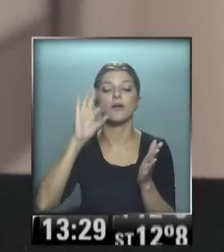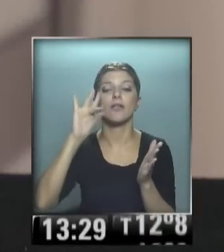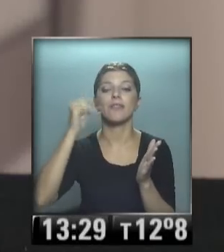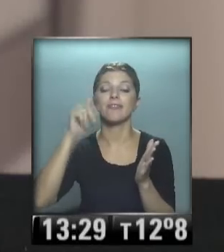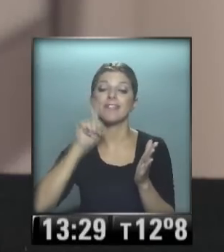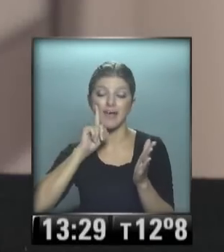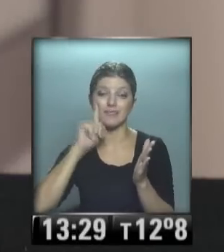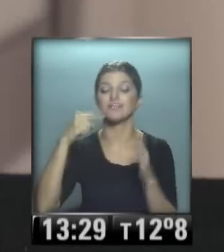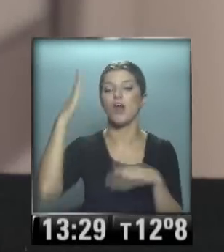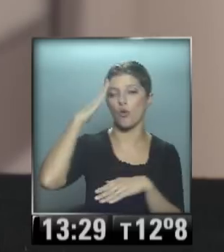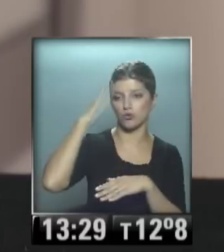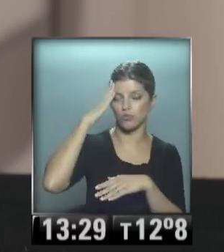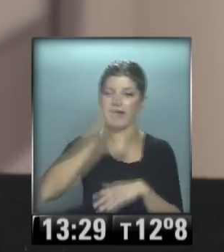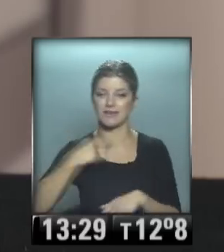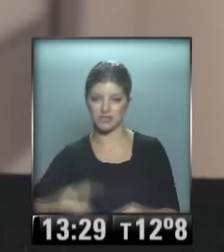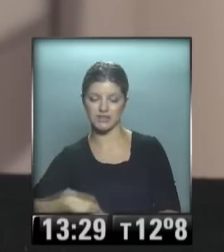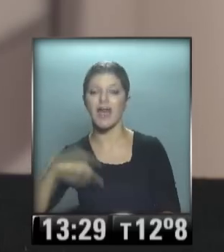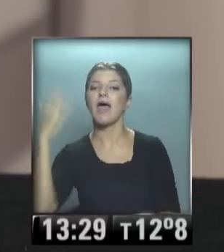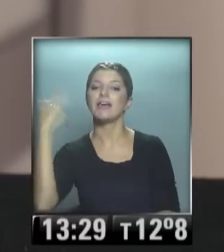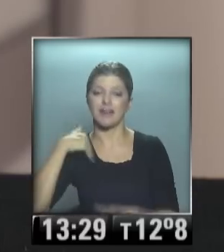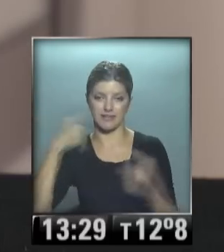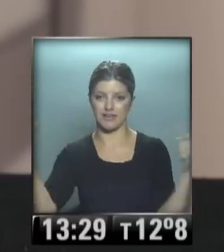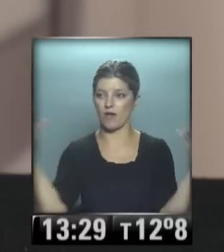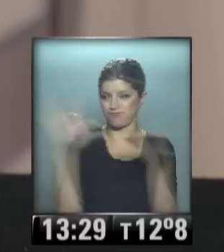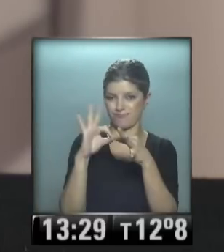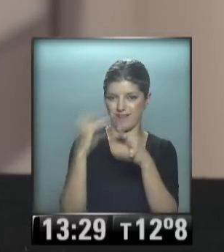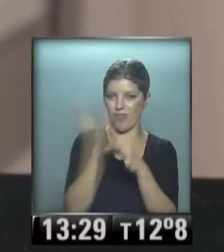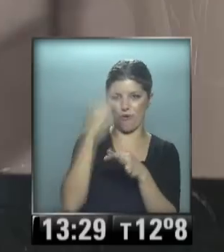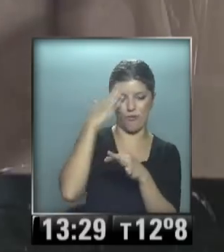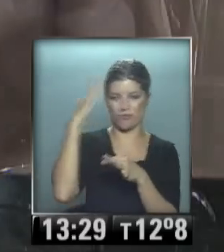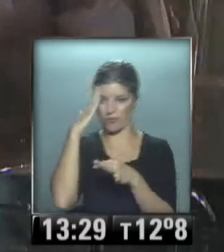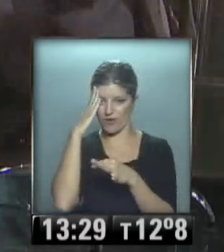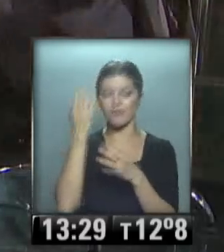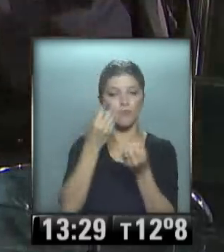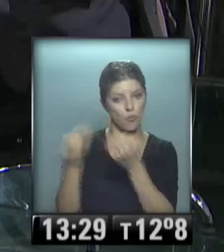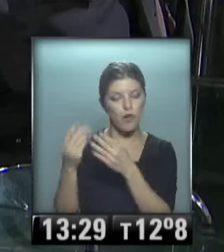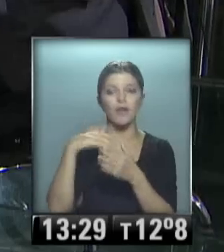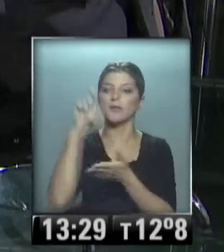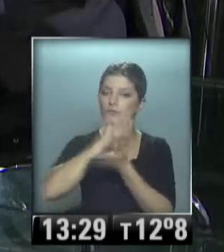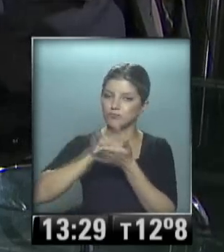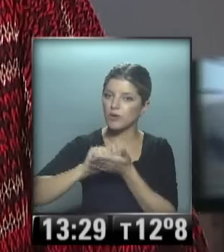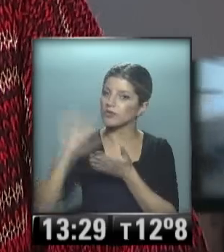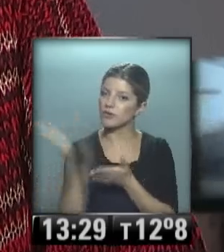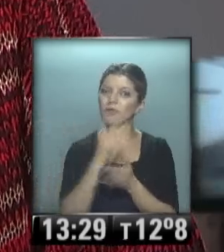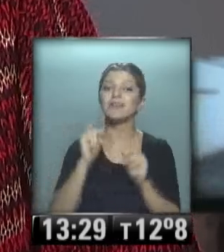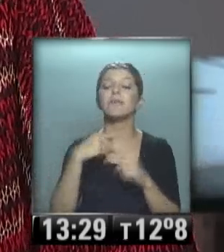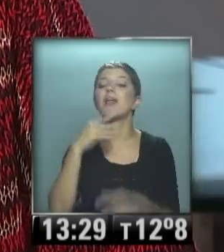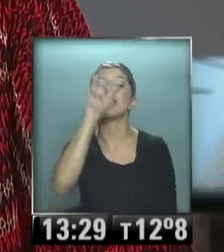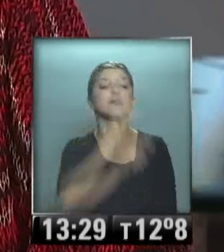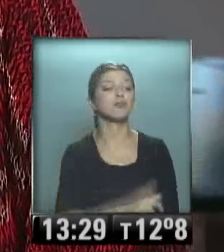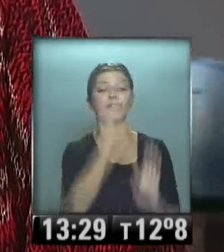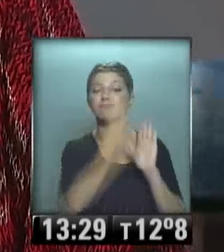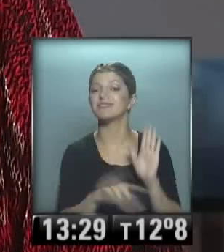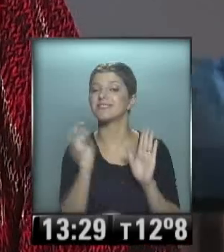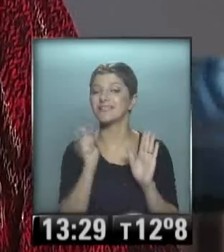entre China y Argentina, una maravillosa nota sobre el sur solar y sobre el vino argentino, la caligrafía, bueno, y la incógnita.